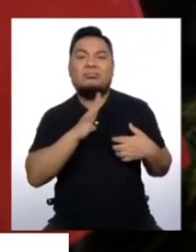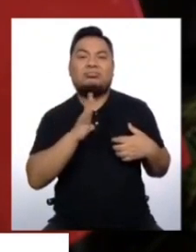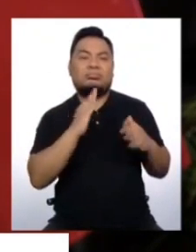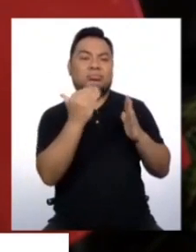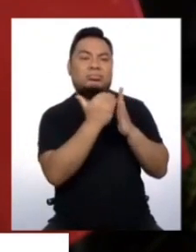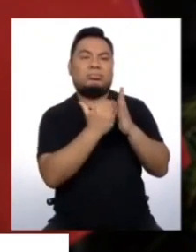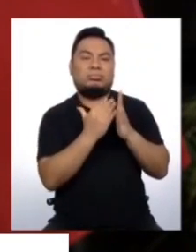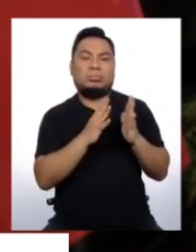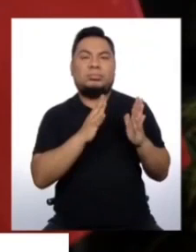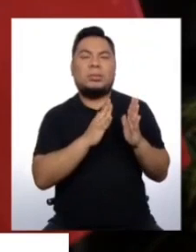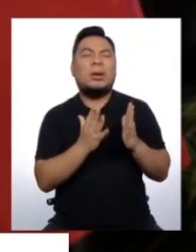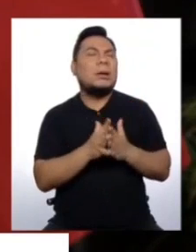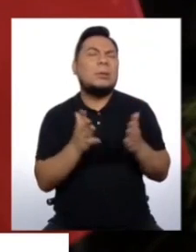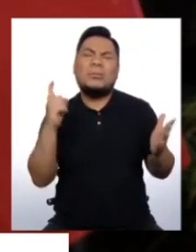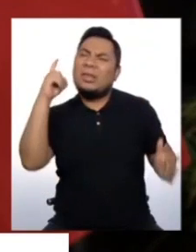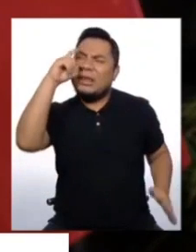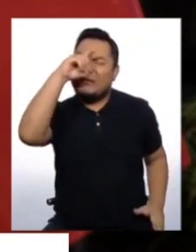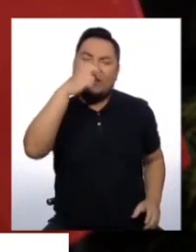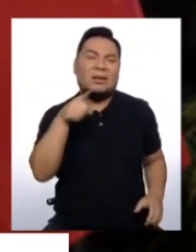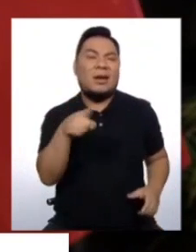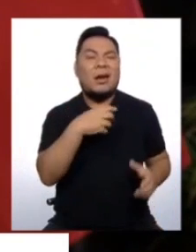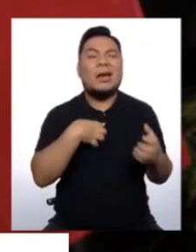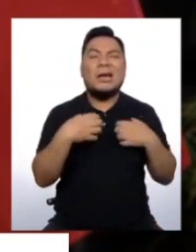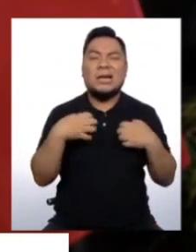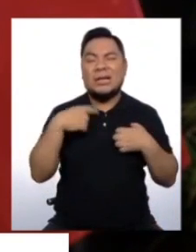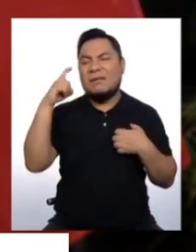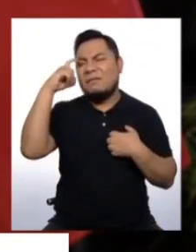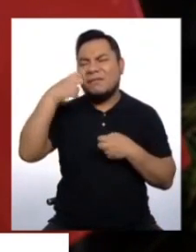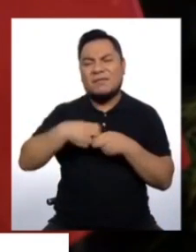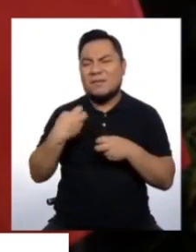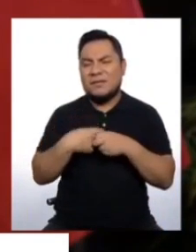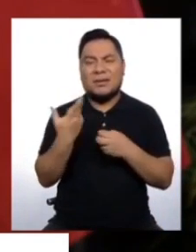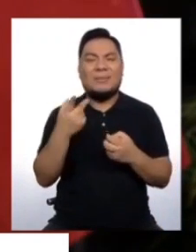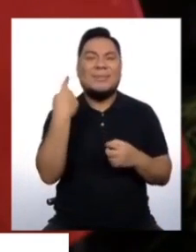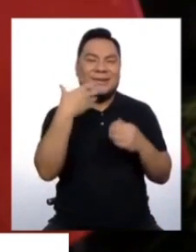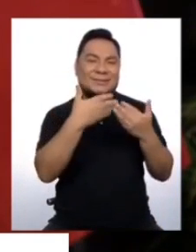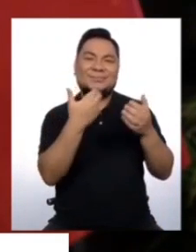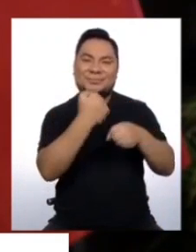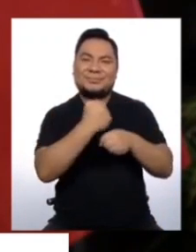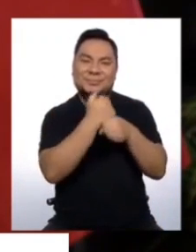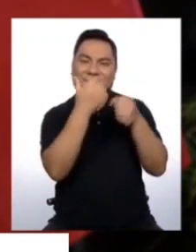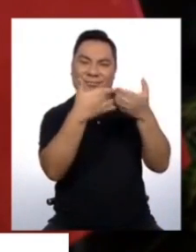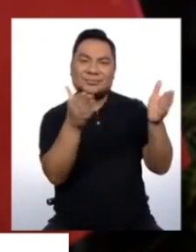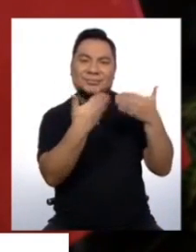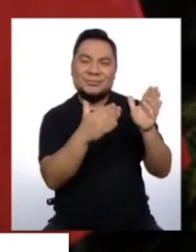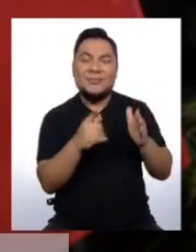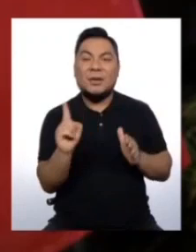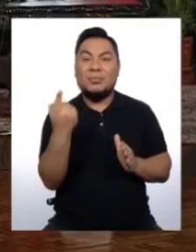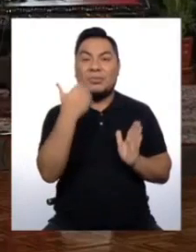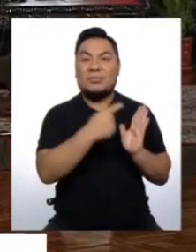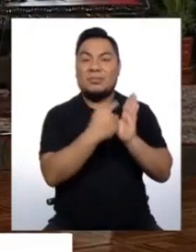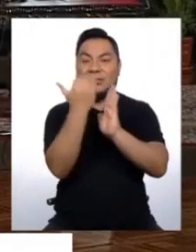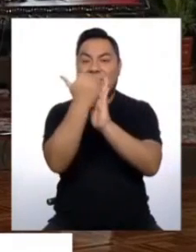muy engorrosos. Quizás al inicio así sean. Los protocolos con el